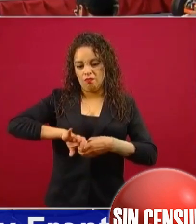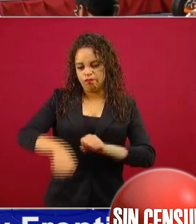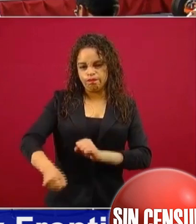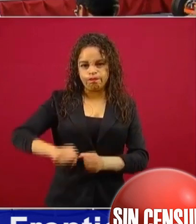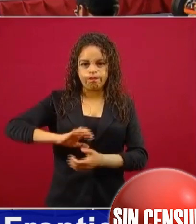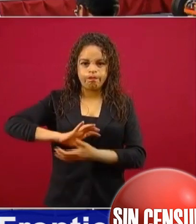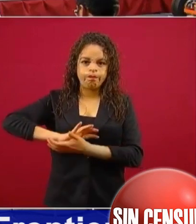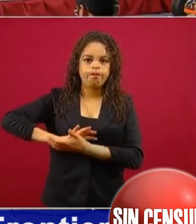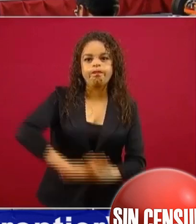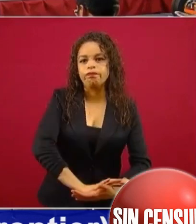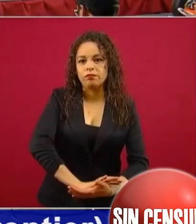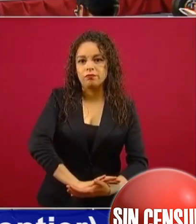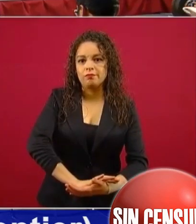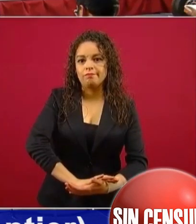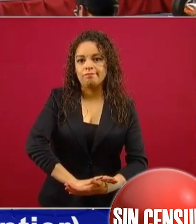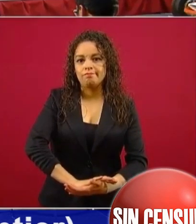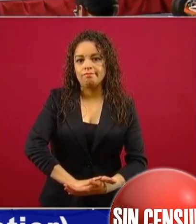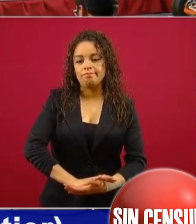¿Eso